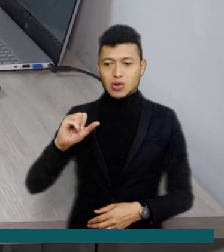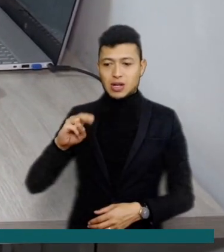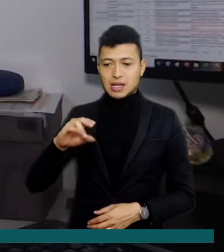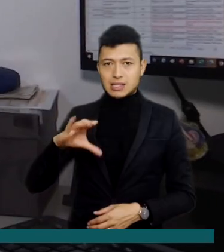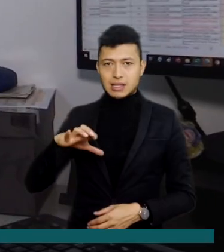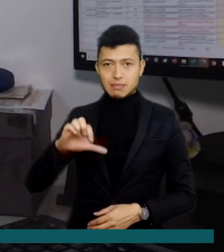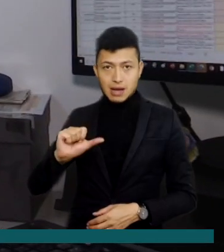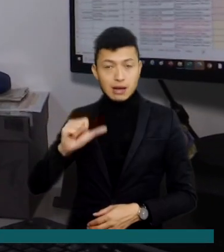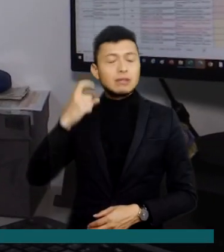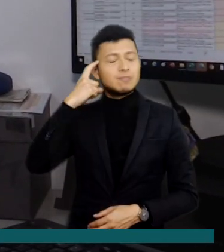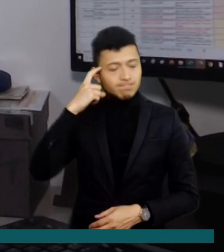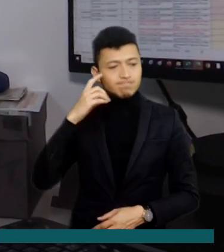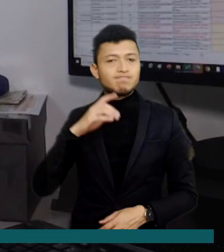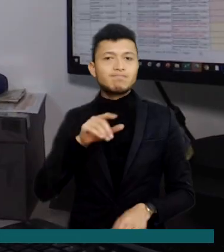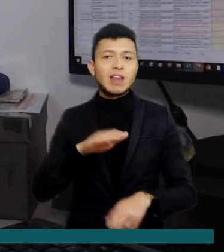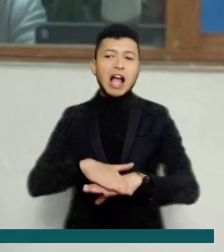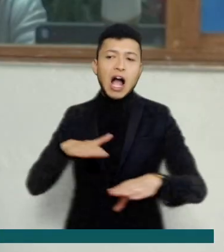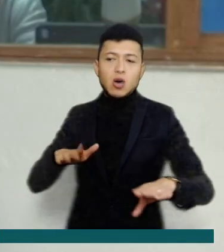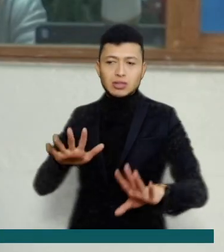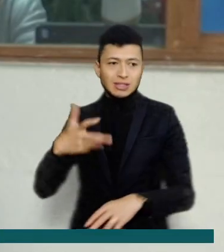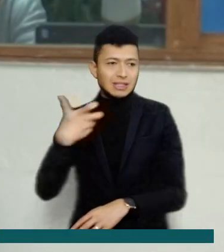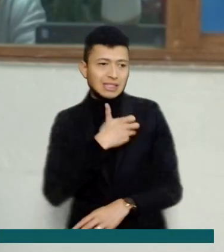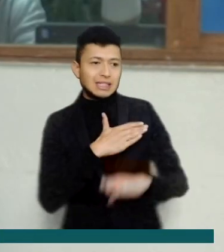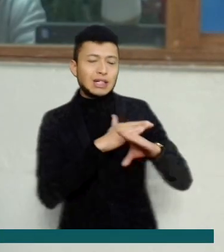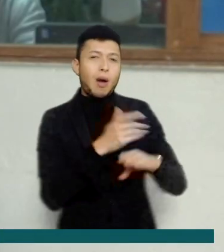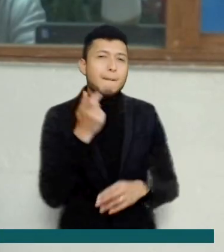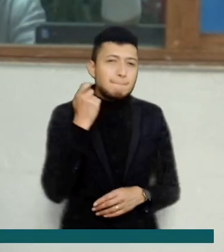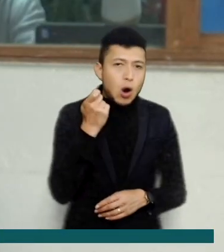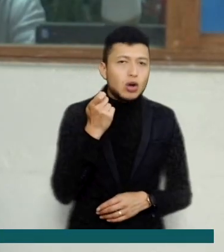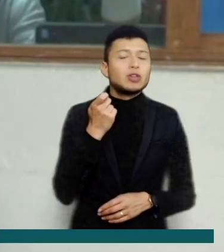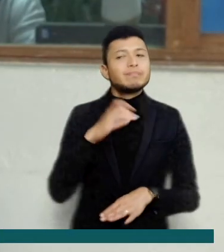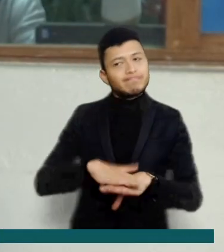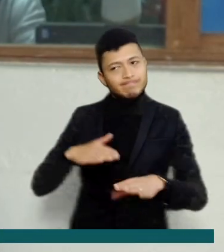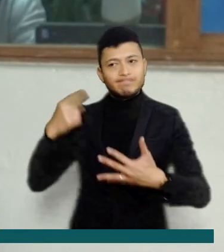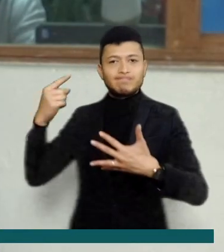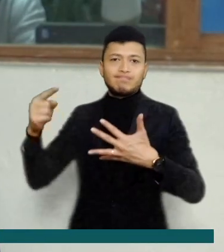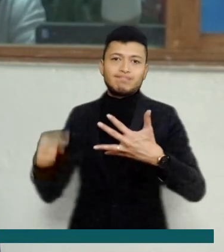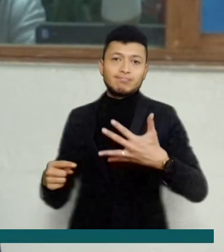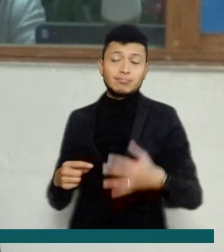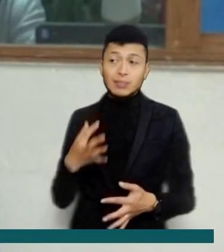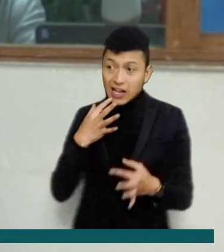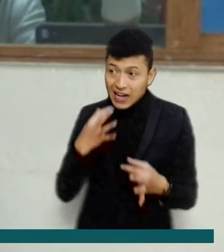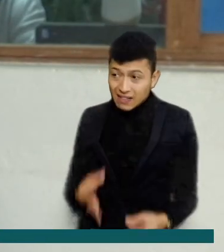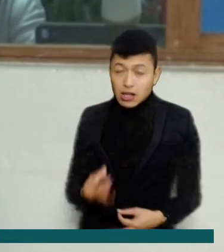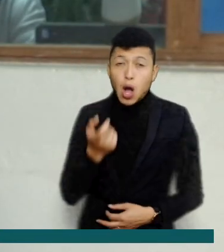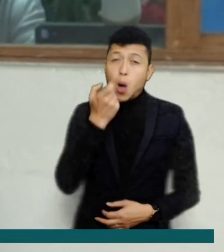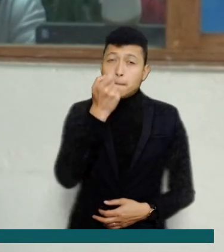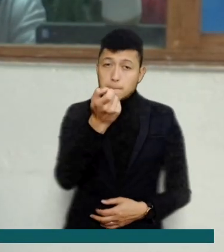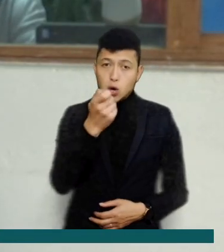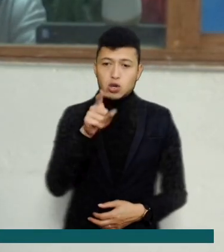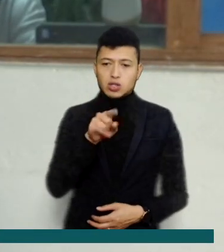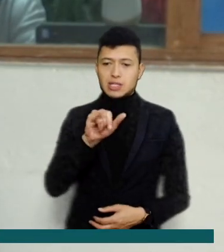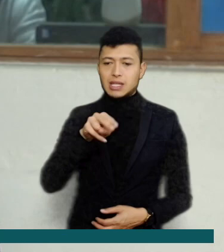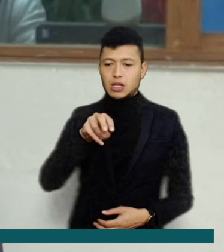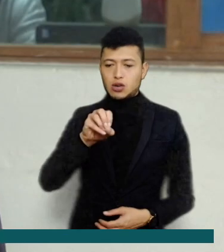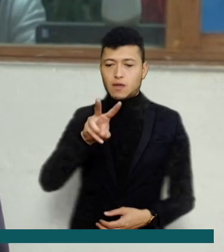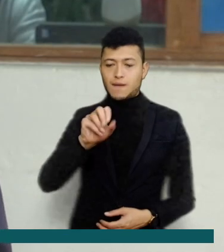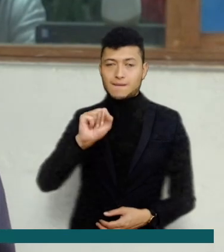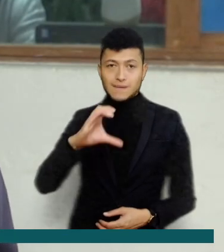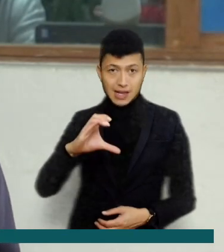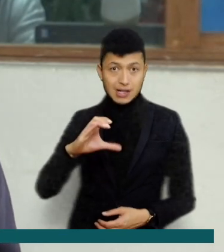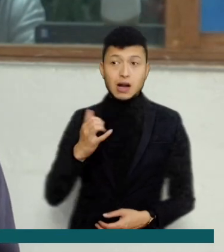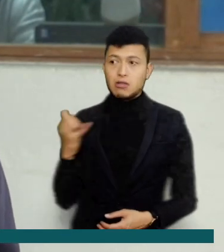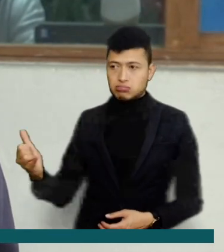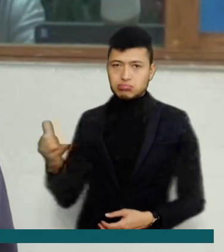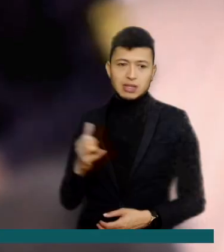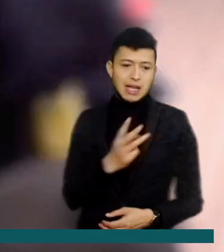inmunización a otras causas. En realidad es que hemos tenido muy poca disponibilidad de este biológico Sinovac, que es el que se le aplica a los niños entre